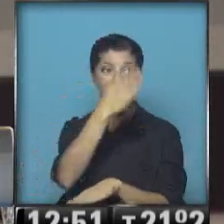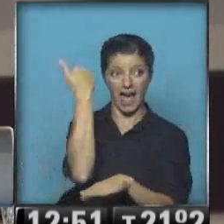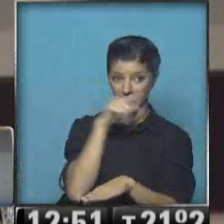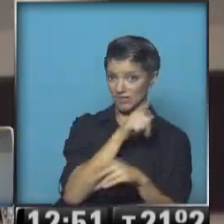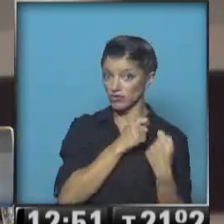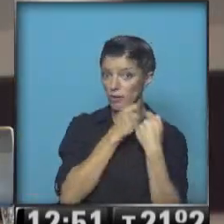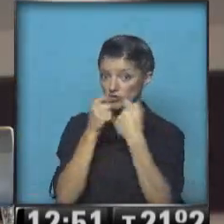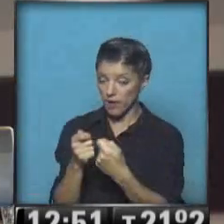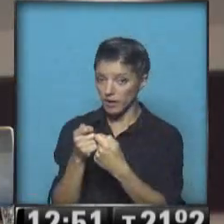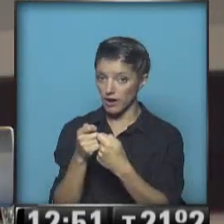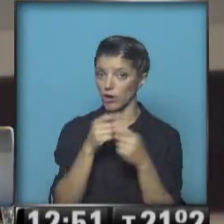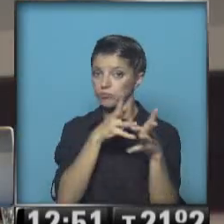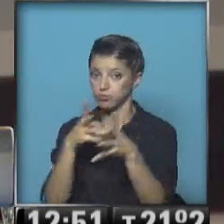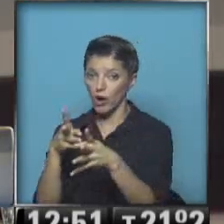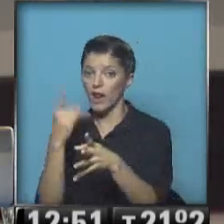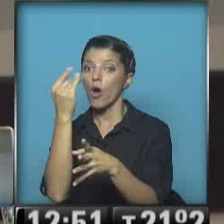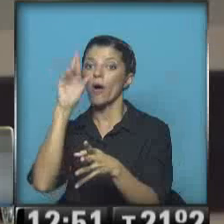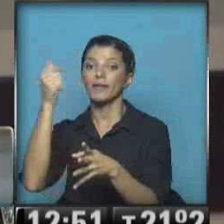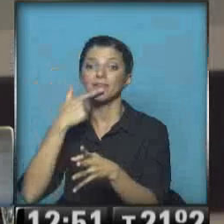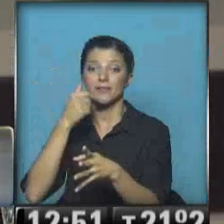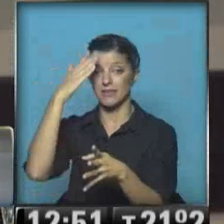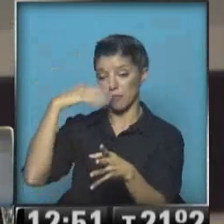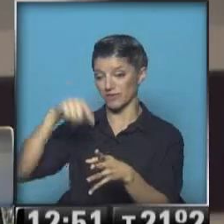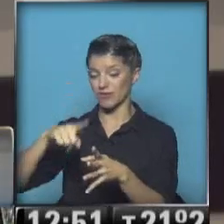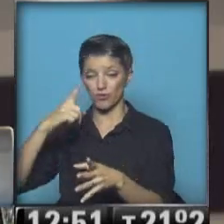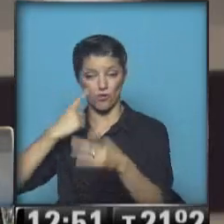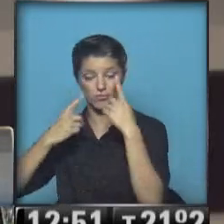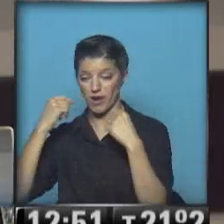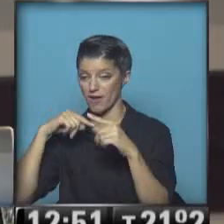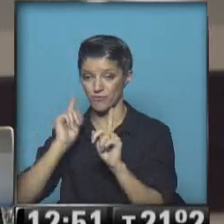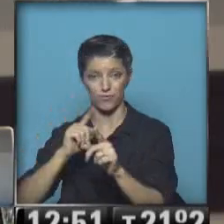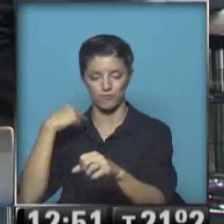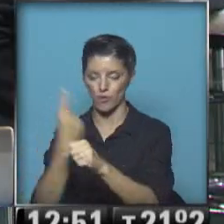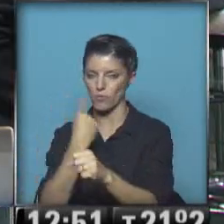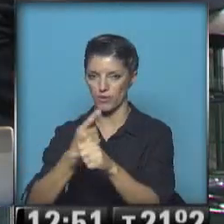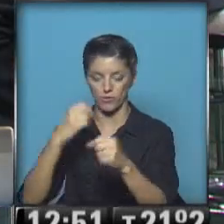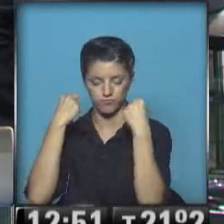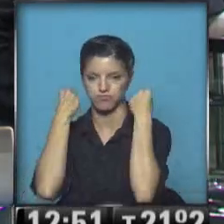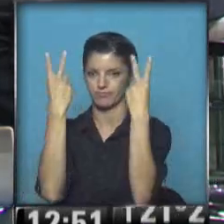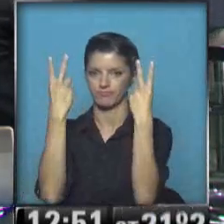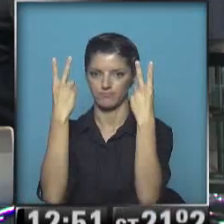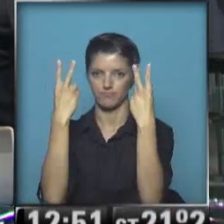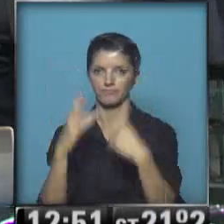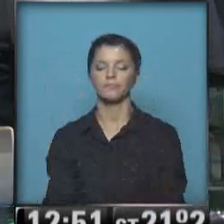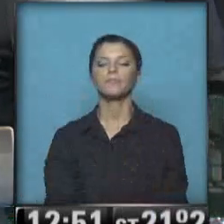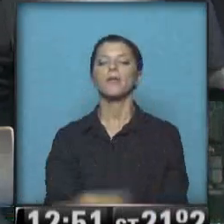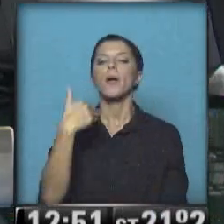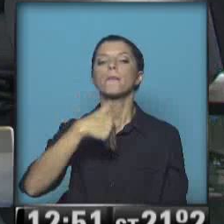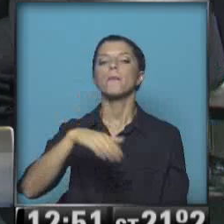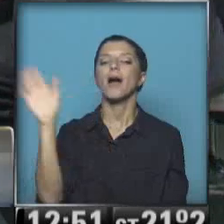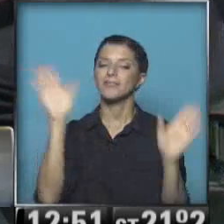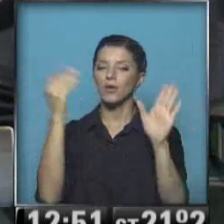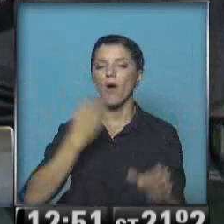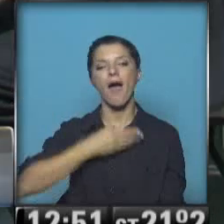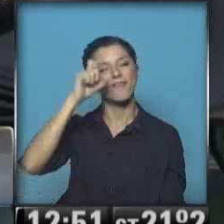a los soviéticos y después se le fueron de las manos Bueno vamos a saludar a Félix Taylor